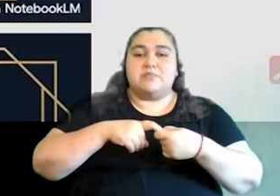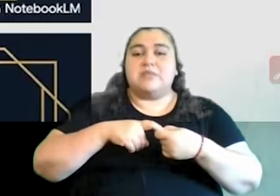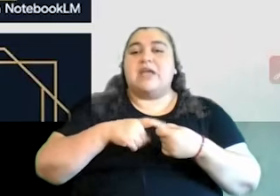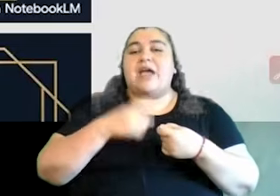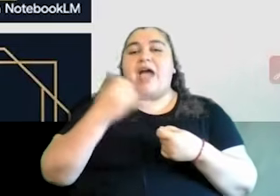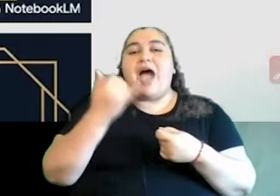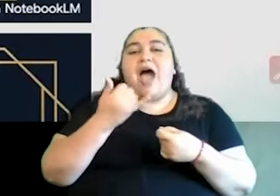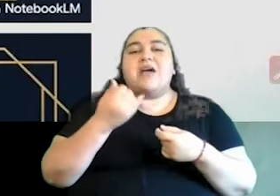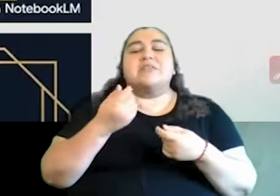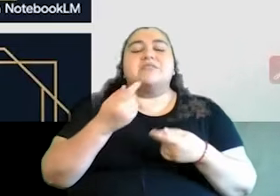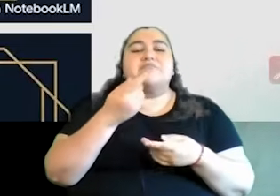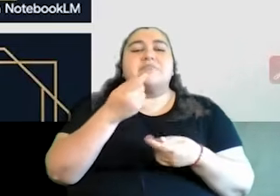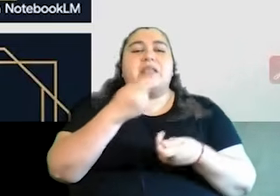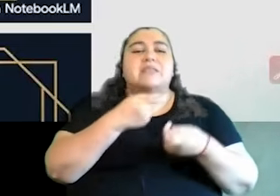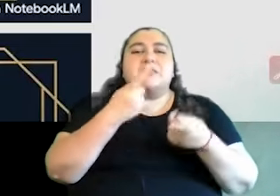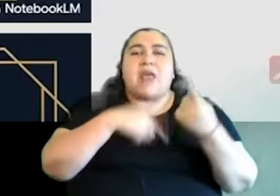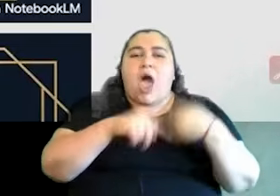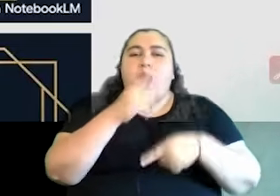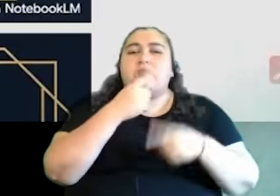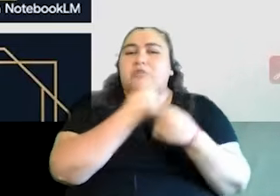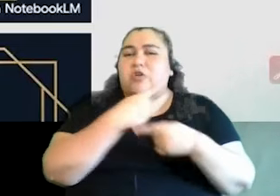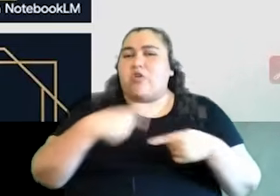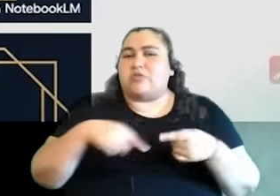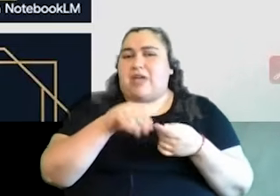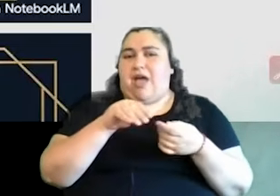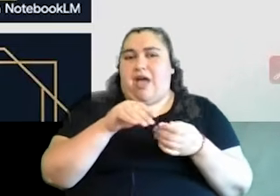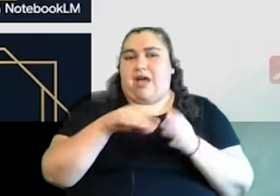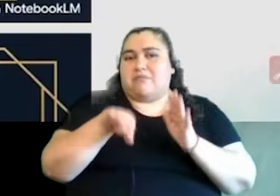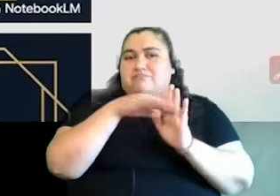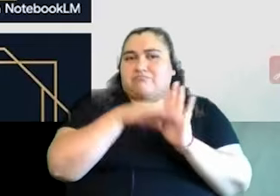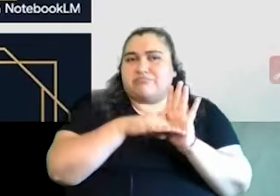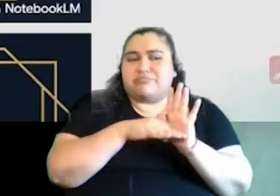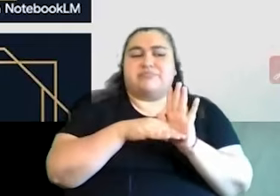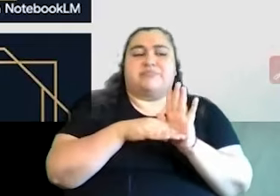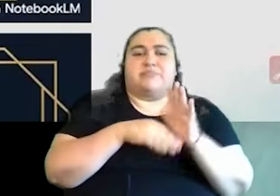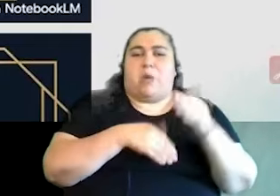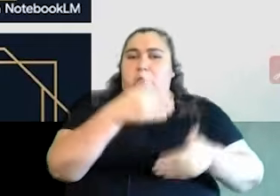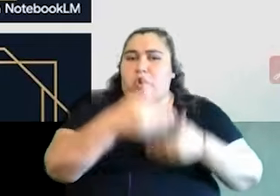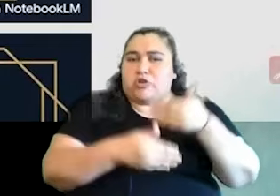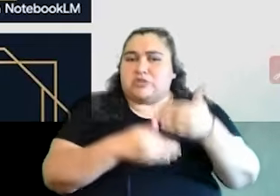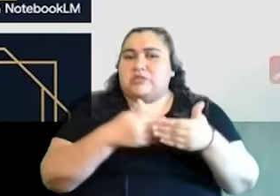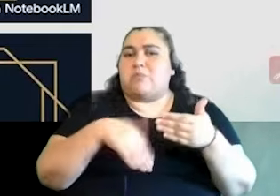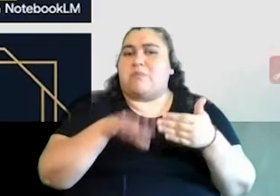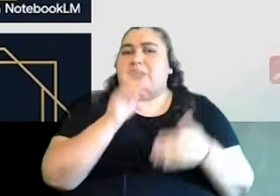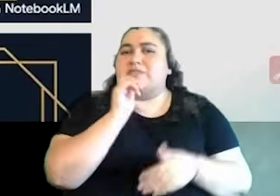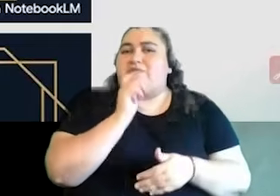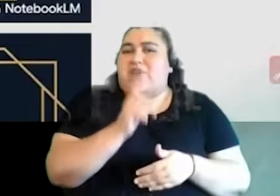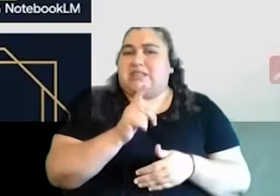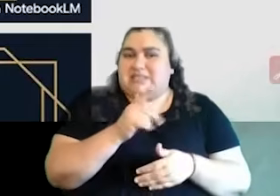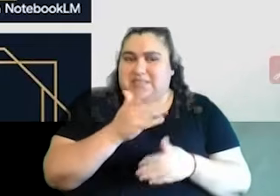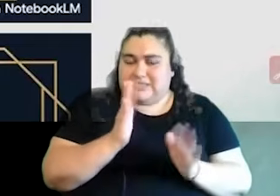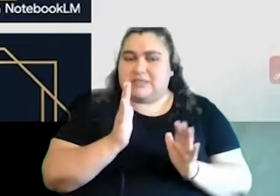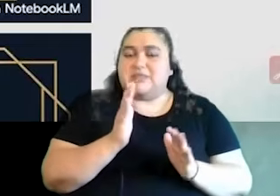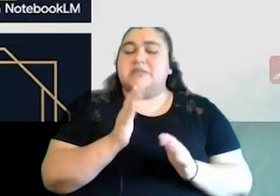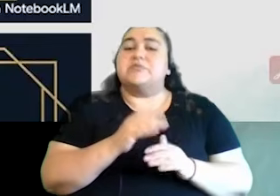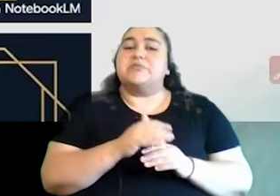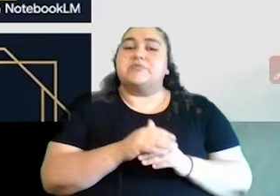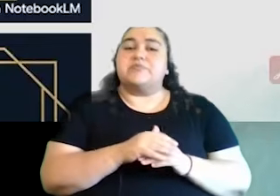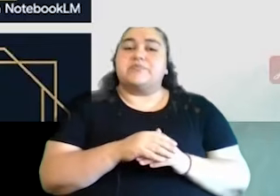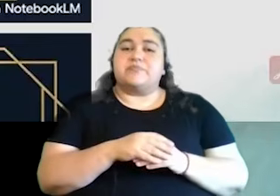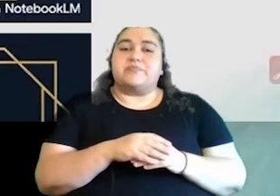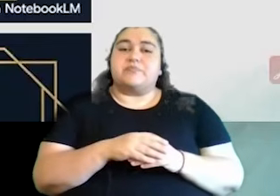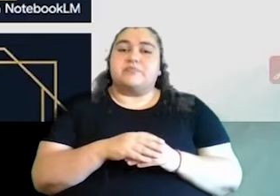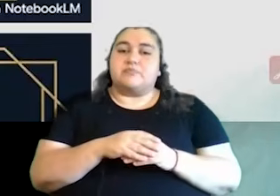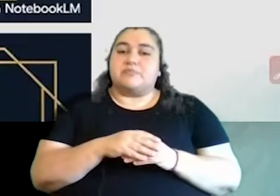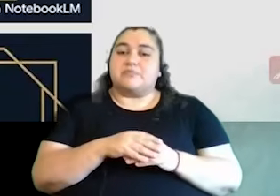administrativa va a pasar a ser mucho más sencilla, no va a estar este cuadro de justificación patrimonial, va a